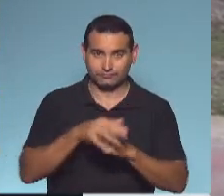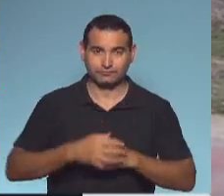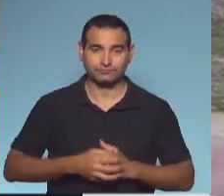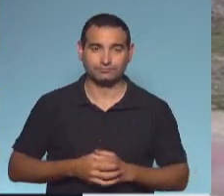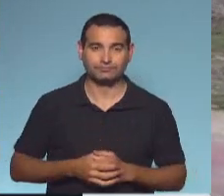19